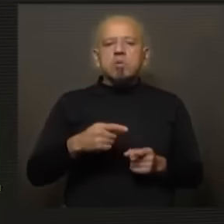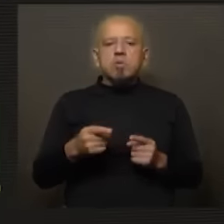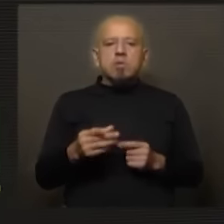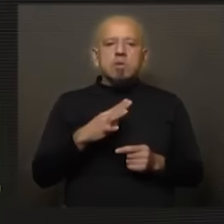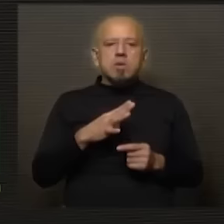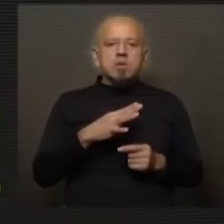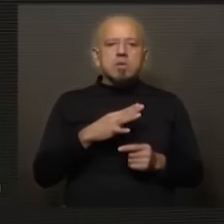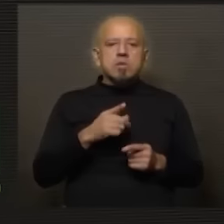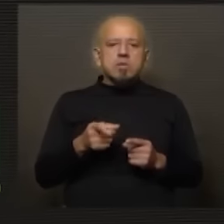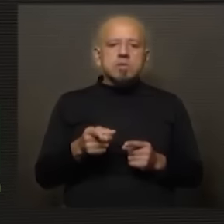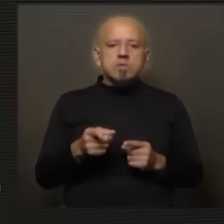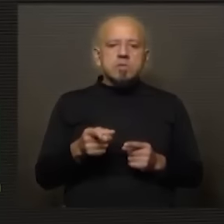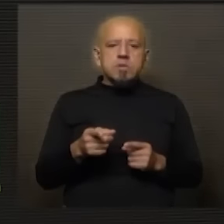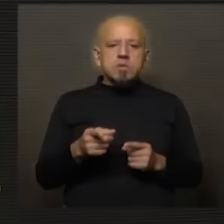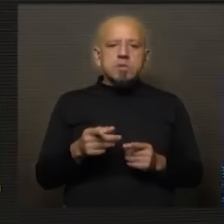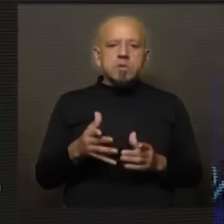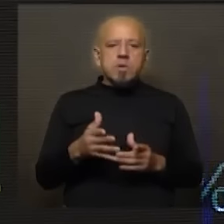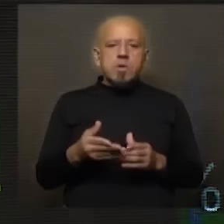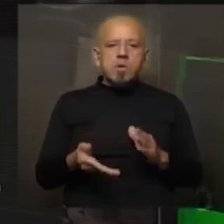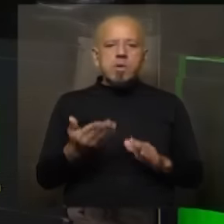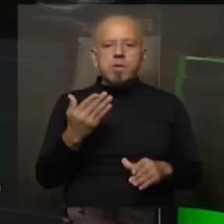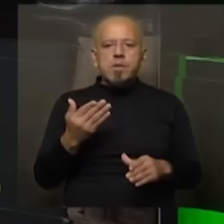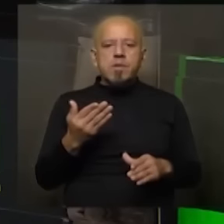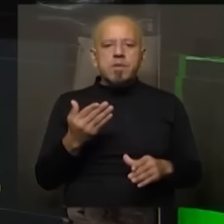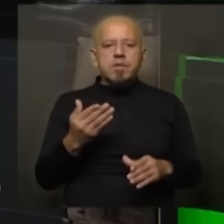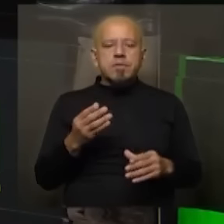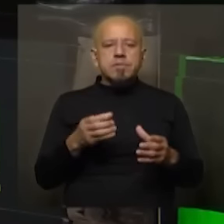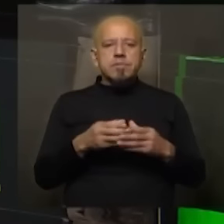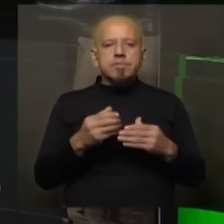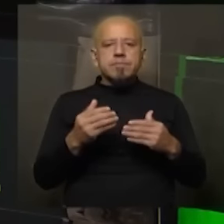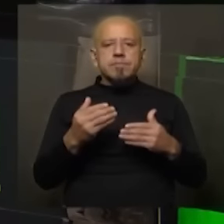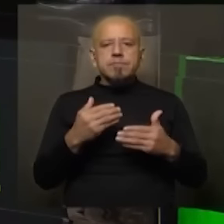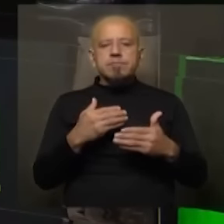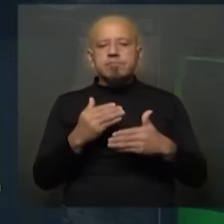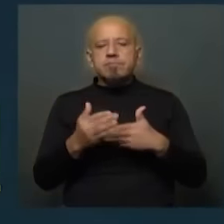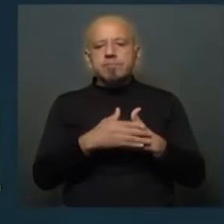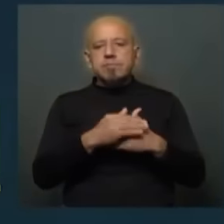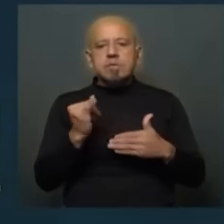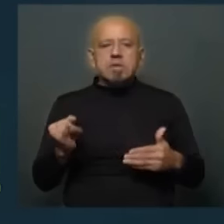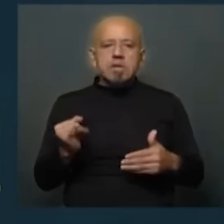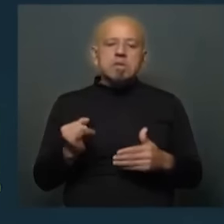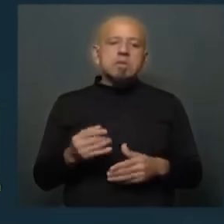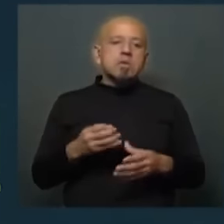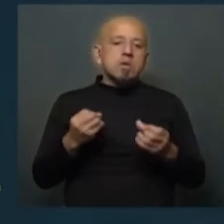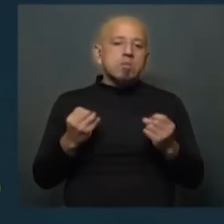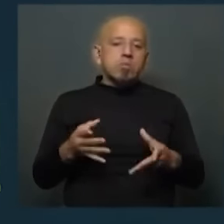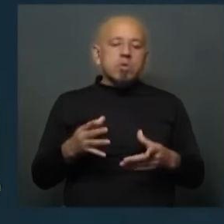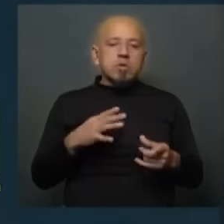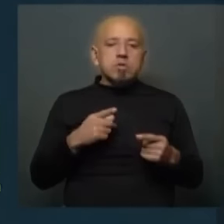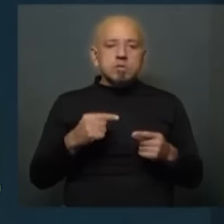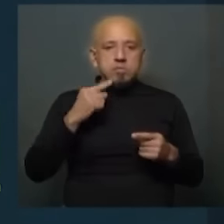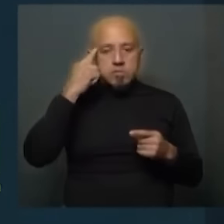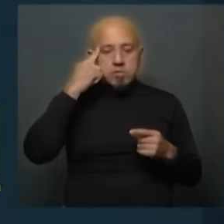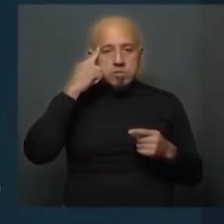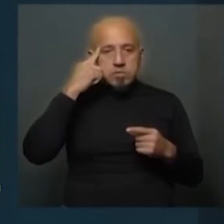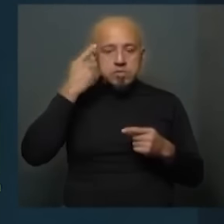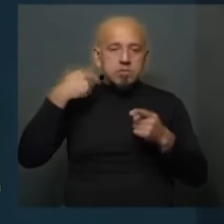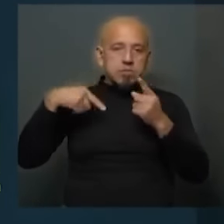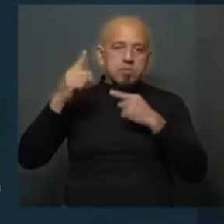una victoria que se acerca mucho más a la coalición de izquierda, dado que si tomamos en cuenta la elección pasada